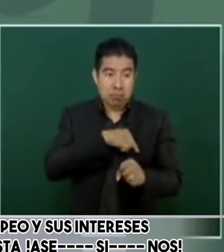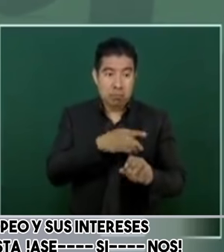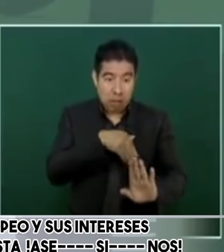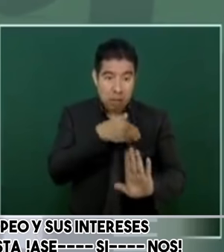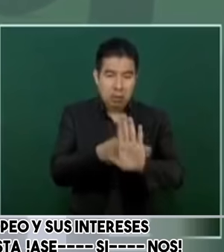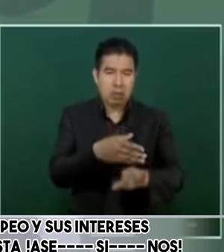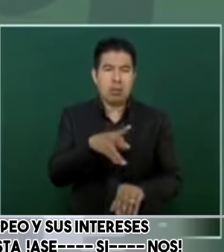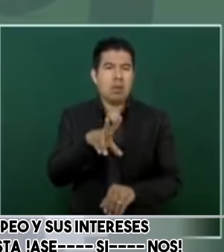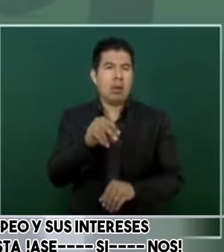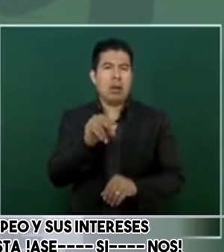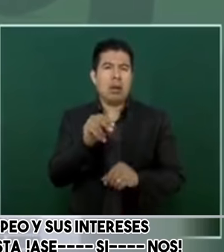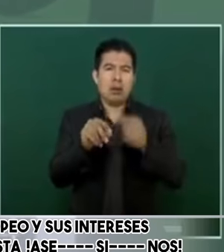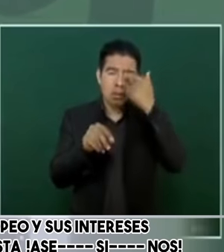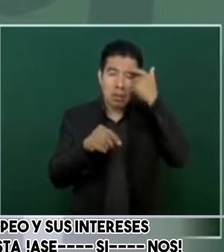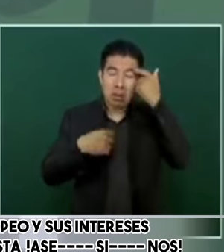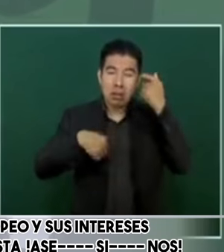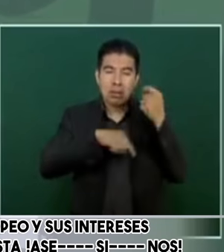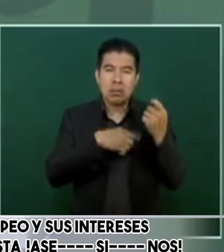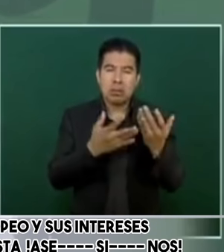antes.